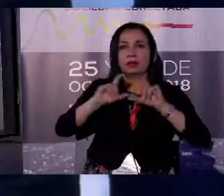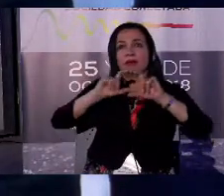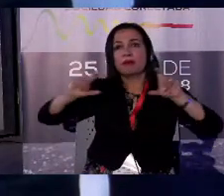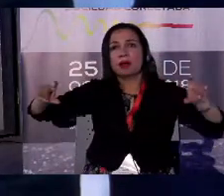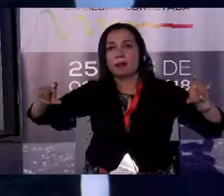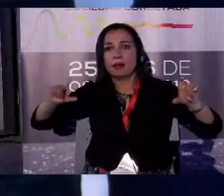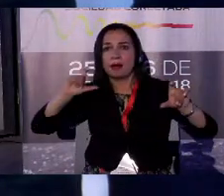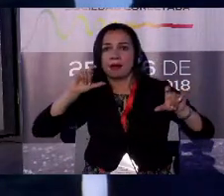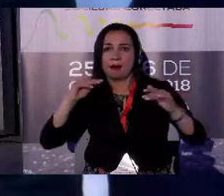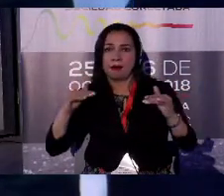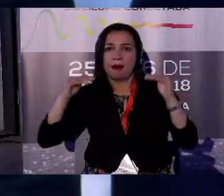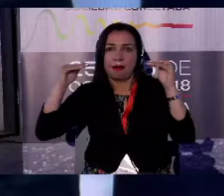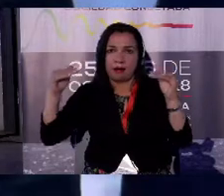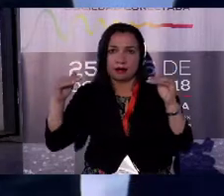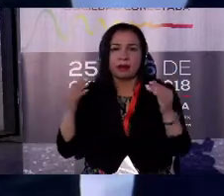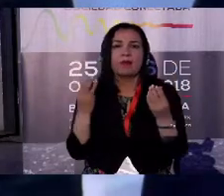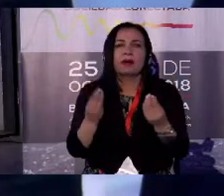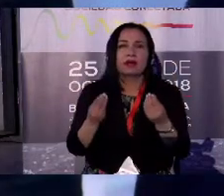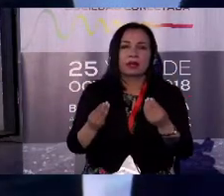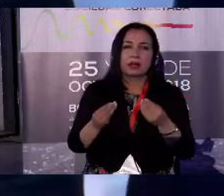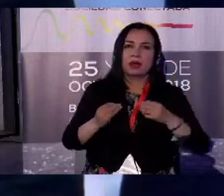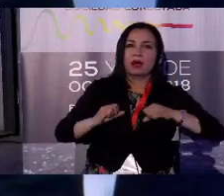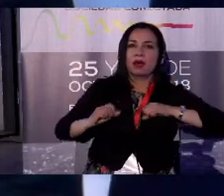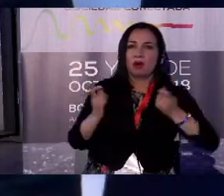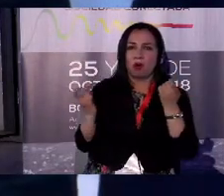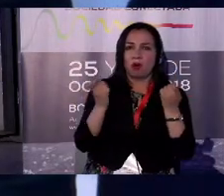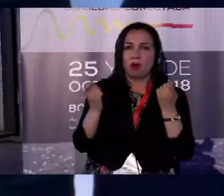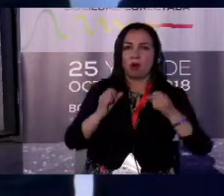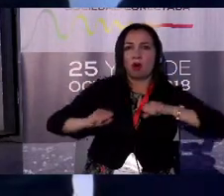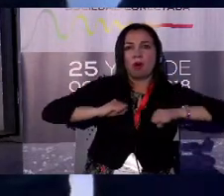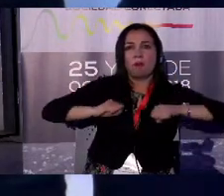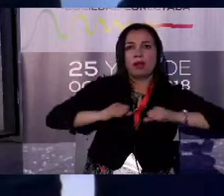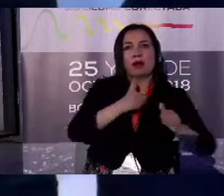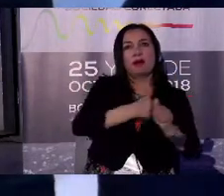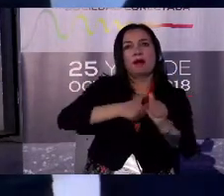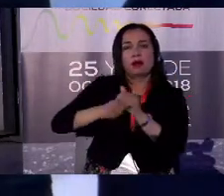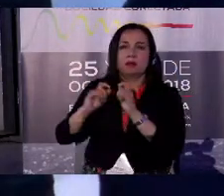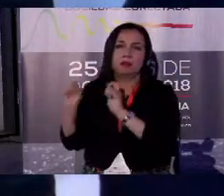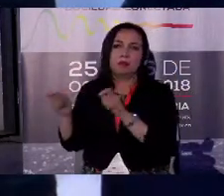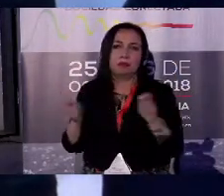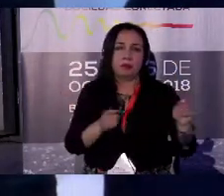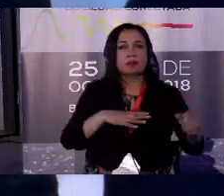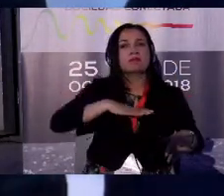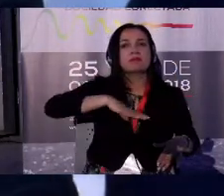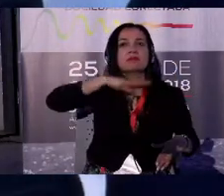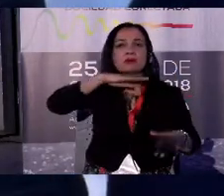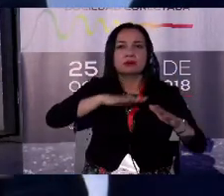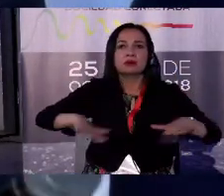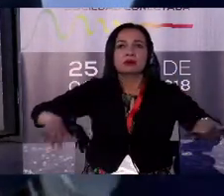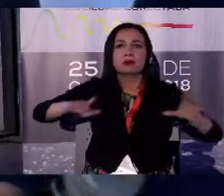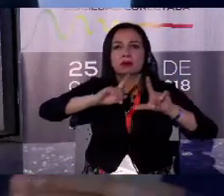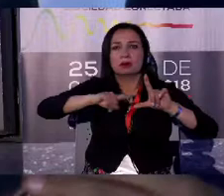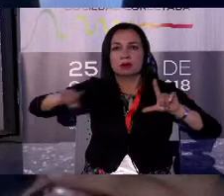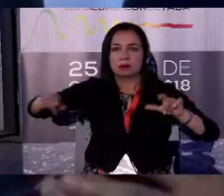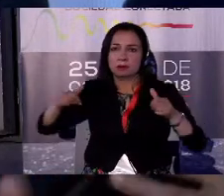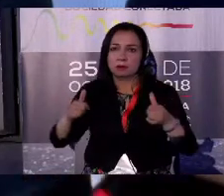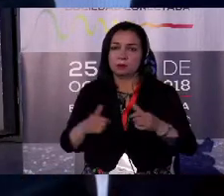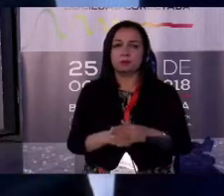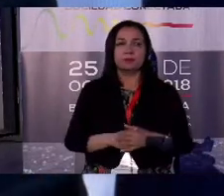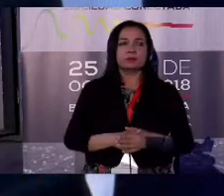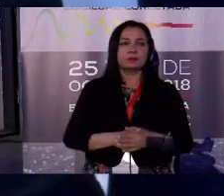poder brindar a cada operador suficiente espectro y que el potencial de 5G se lleve a cabo.